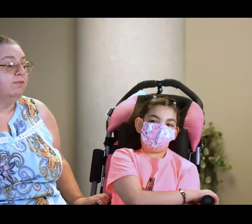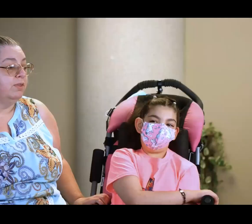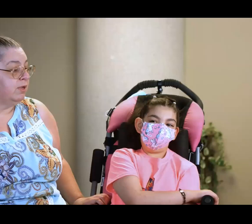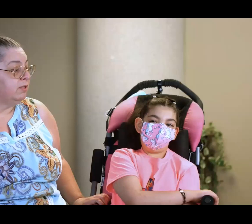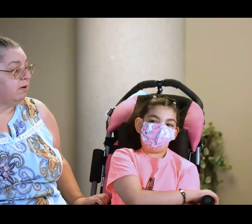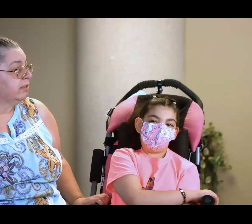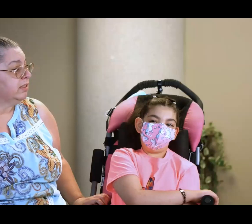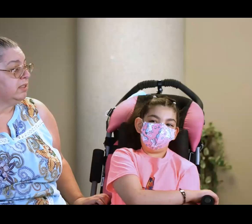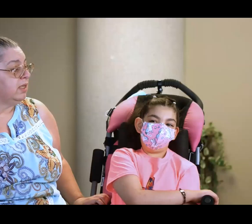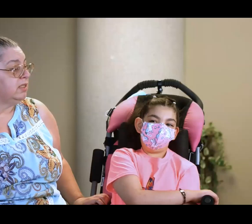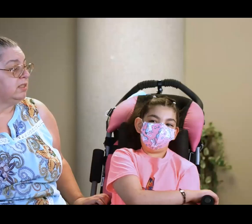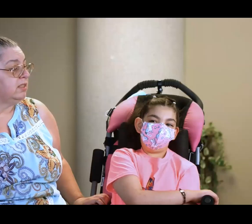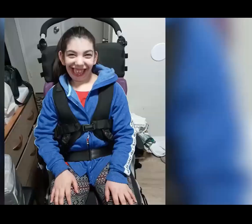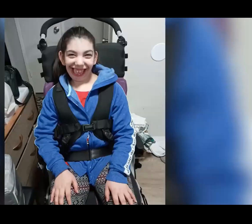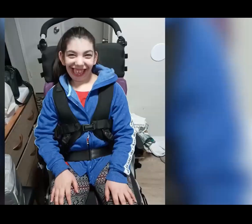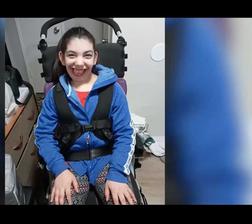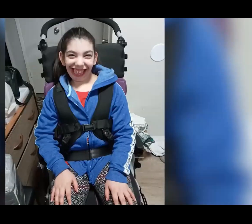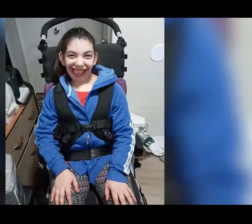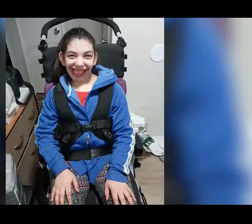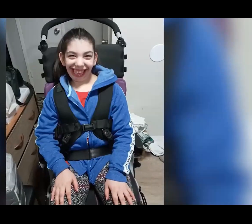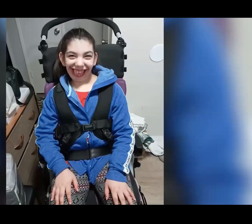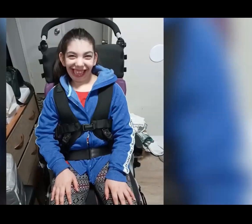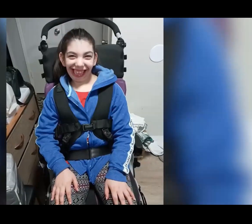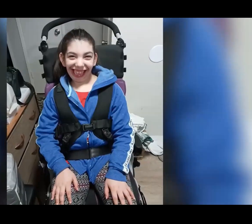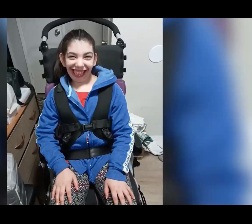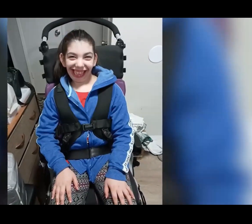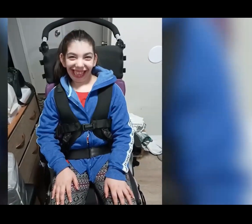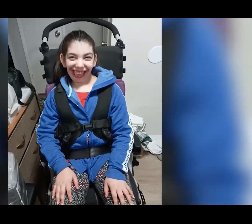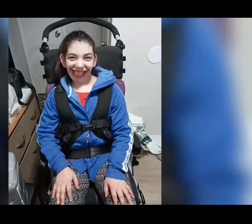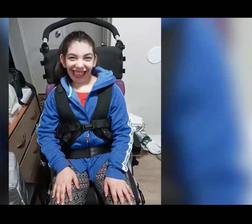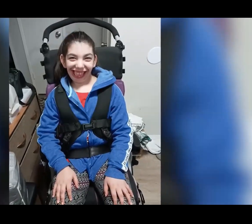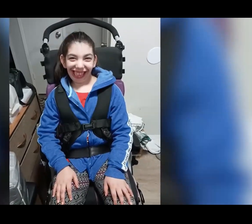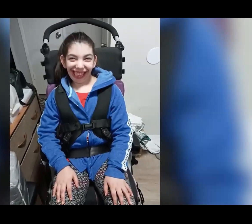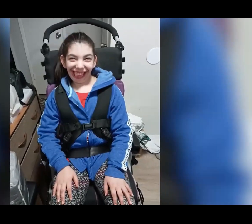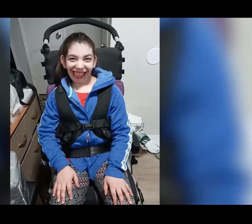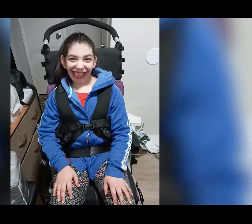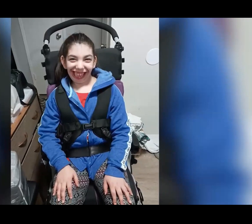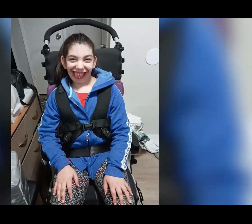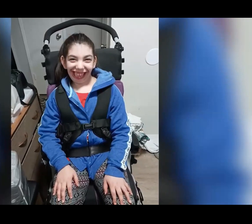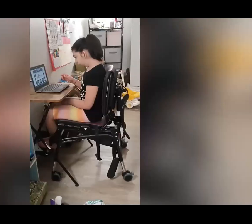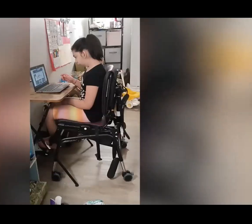realmente no usamos muchos servicios, pero por la mayoría es el IEP.